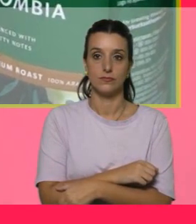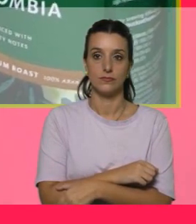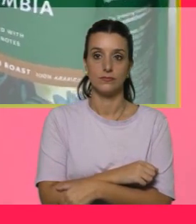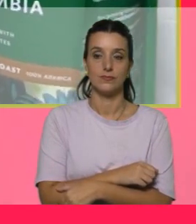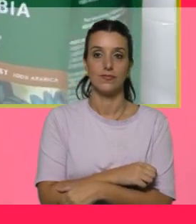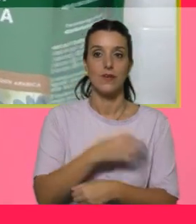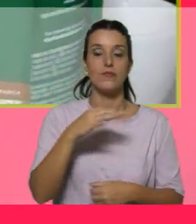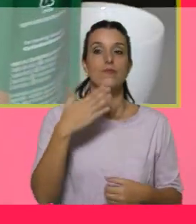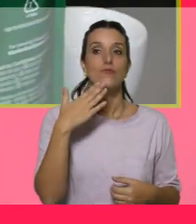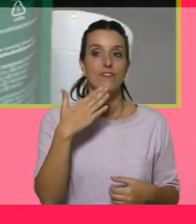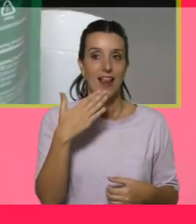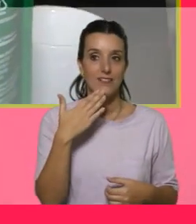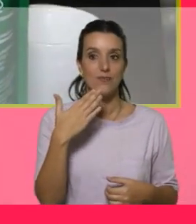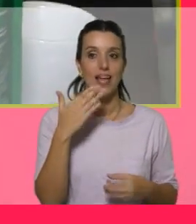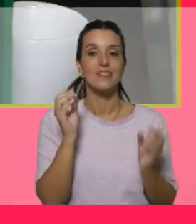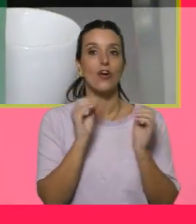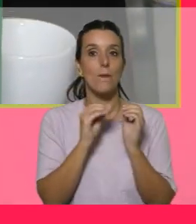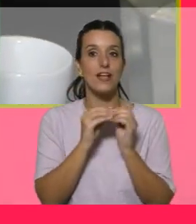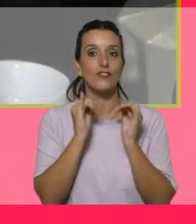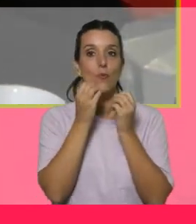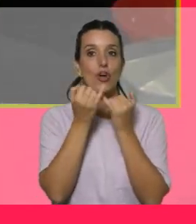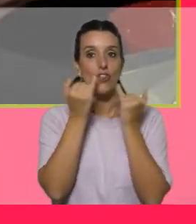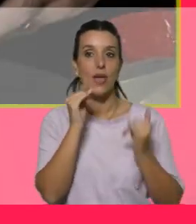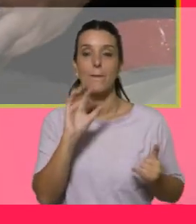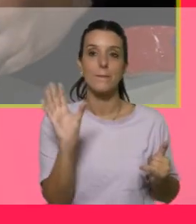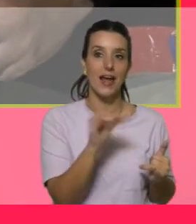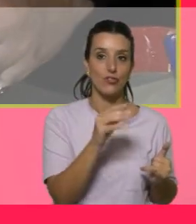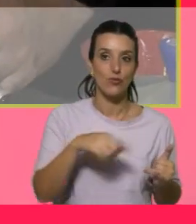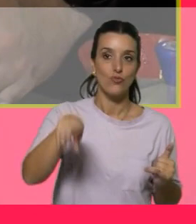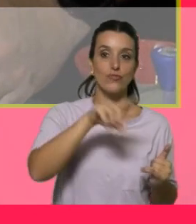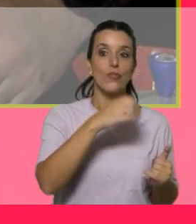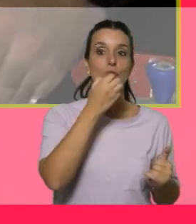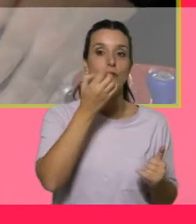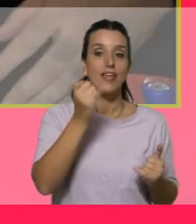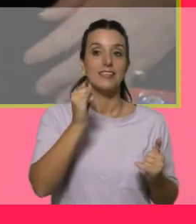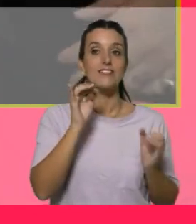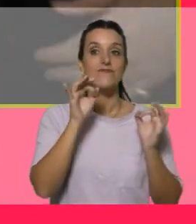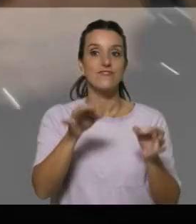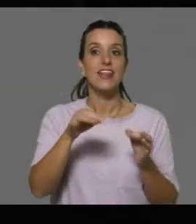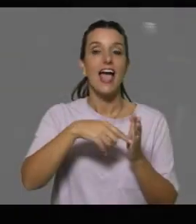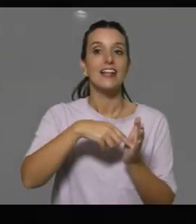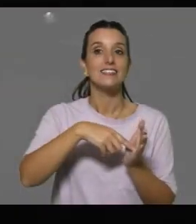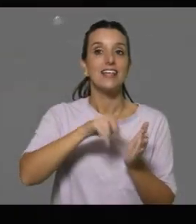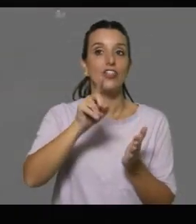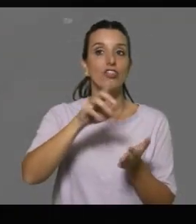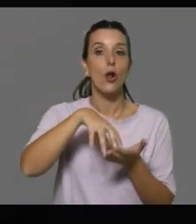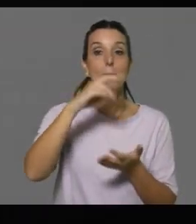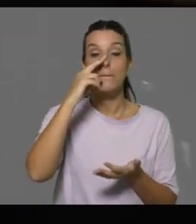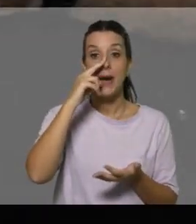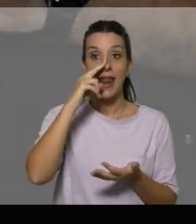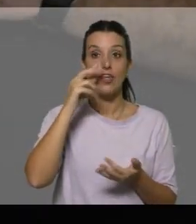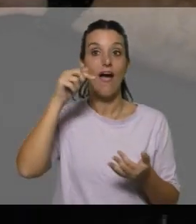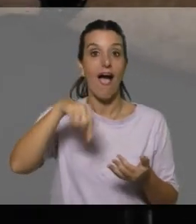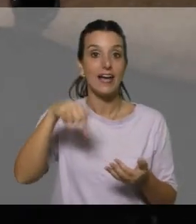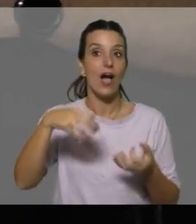Muy bien, muchísimas gracias, compañeros ahí. Buenos días para todos. Bueno, llegamos hasta el centro de panaderos porque